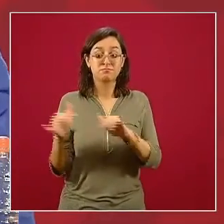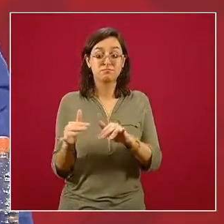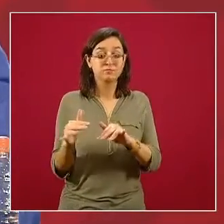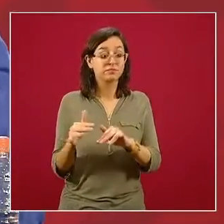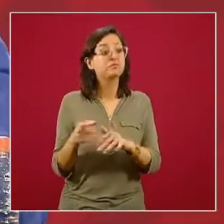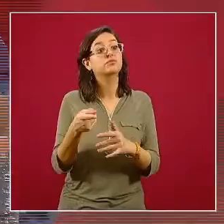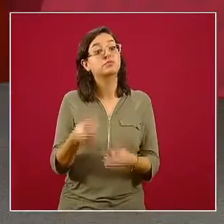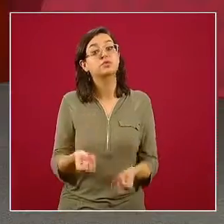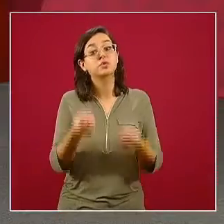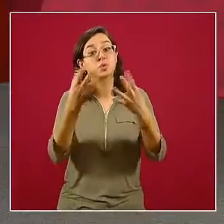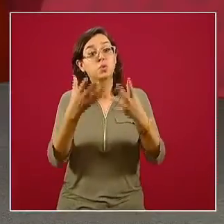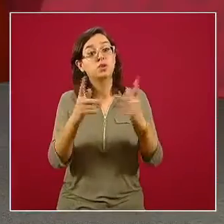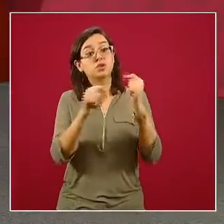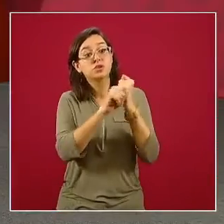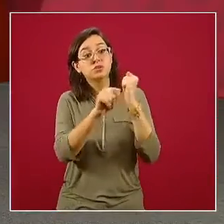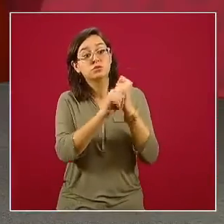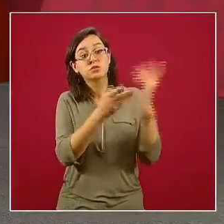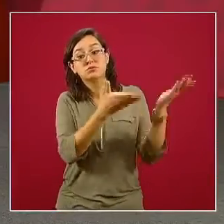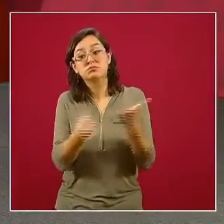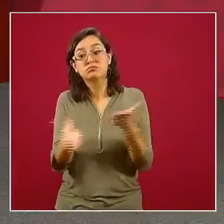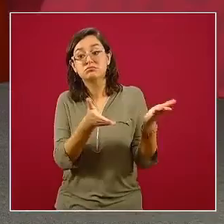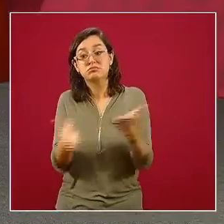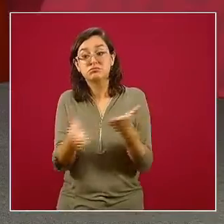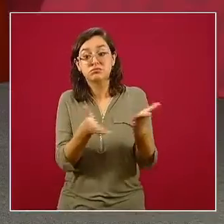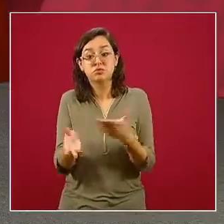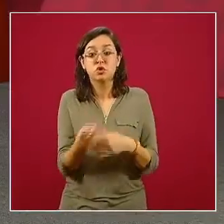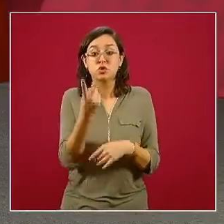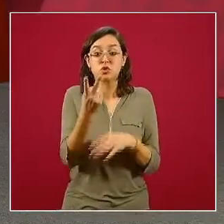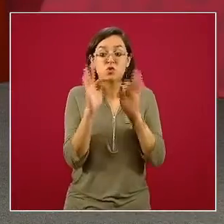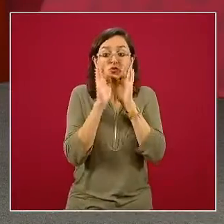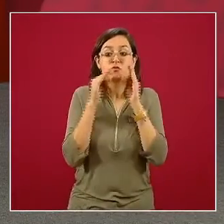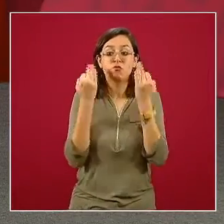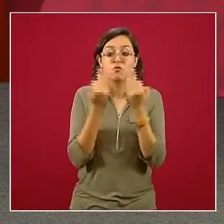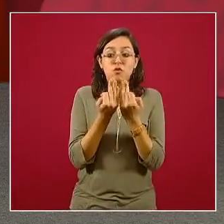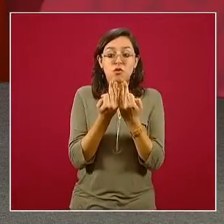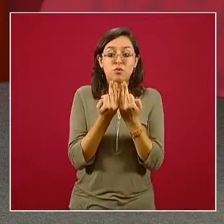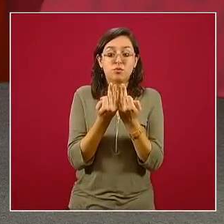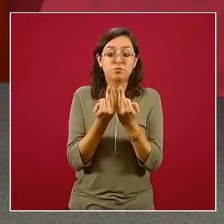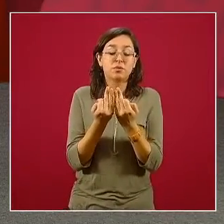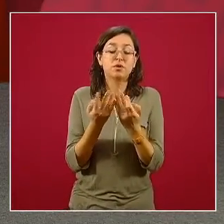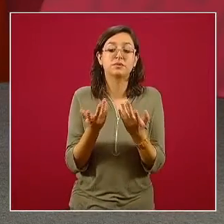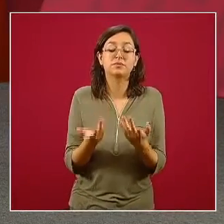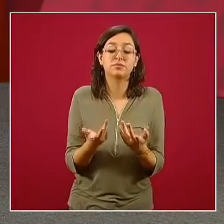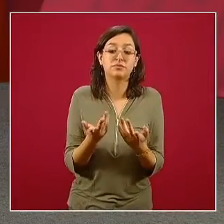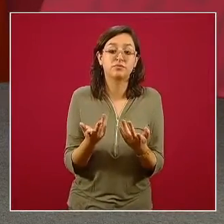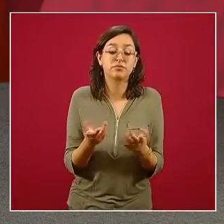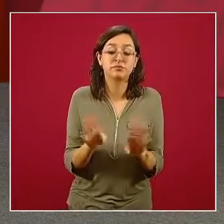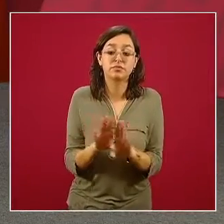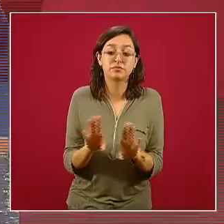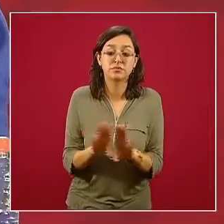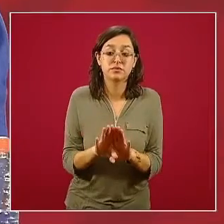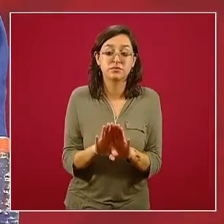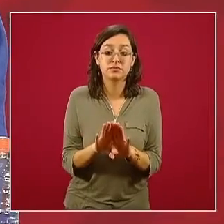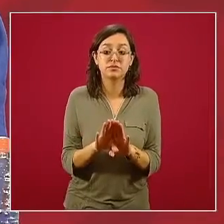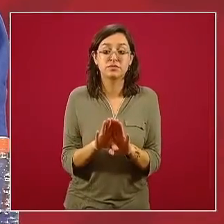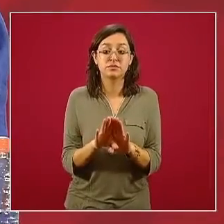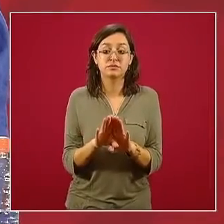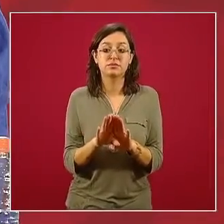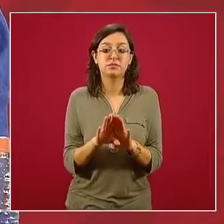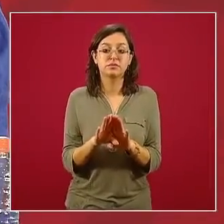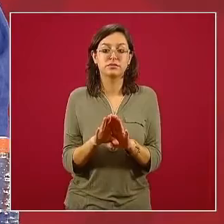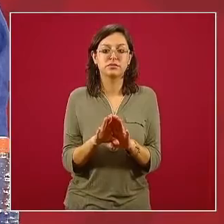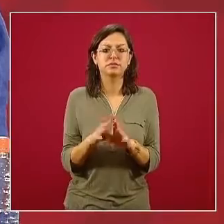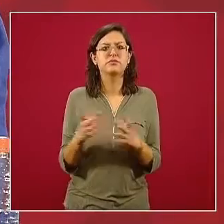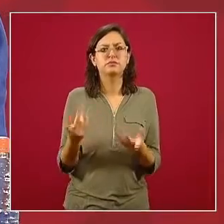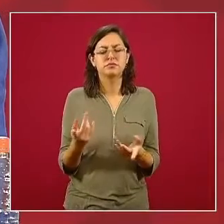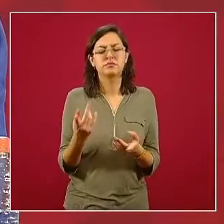Entonces hay gruesamente 2 maneras de reducir el aforo en el transporte público. Una medida es precisamente la que instrumentó, no es